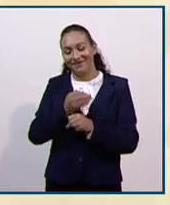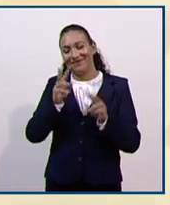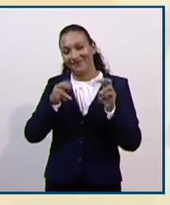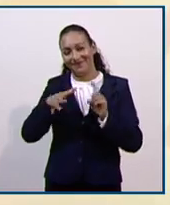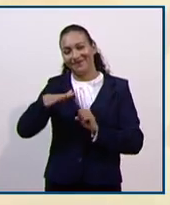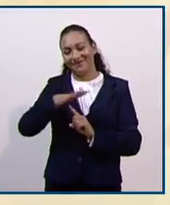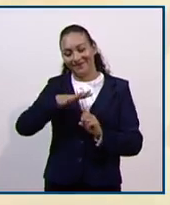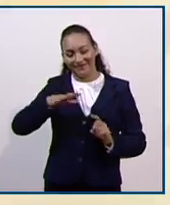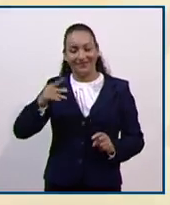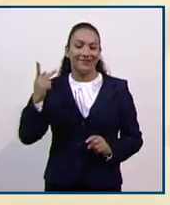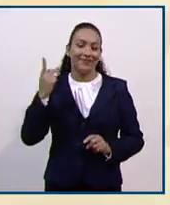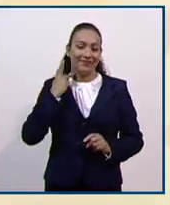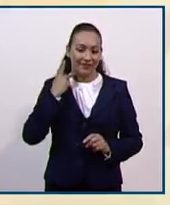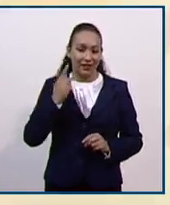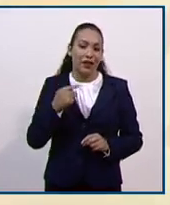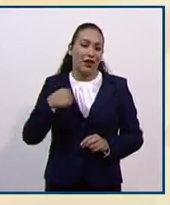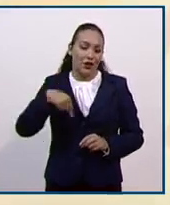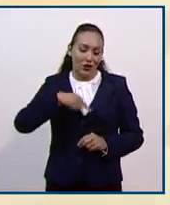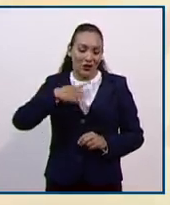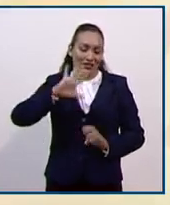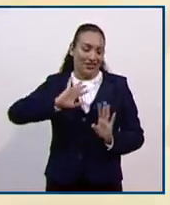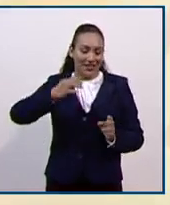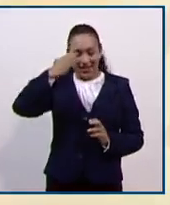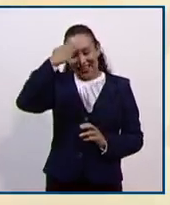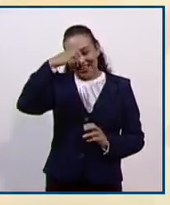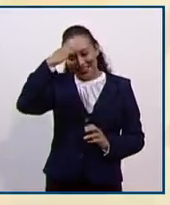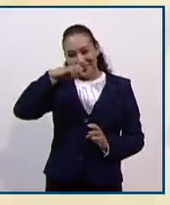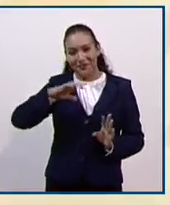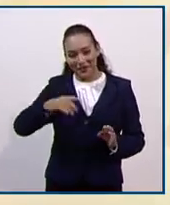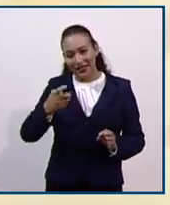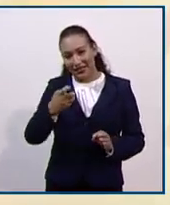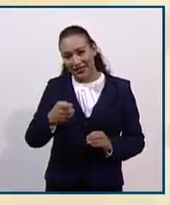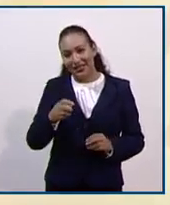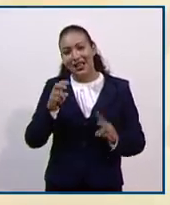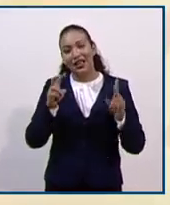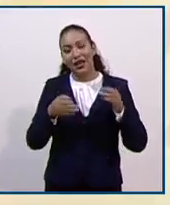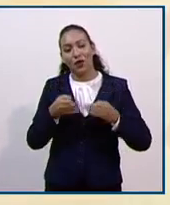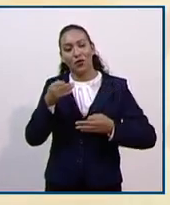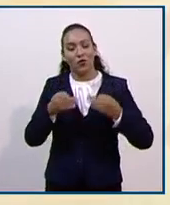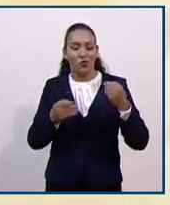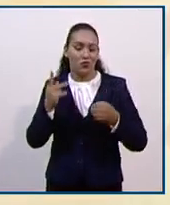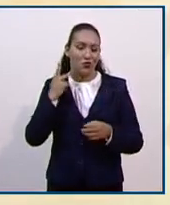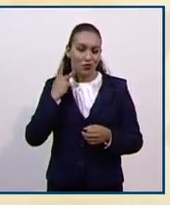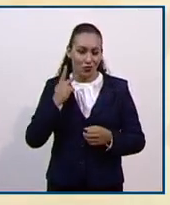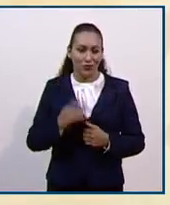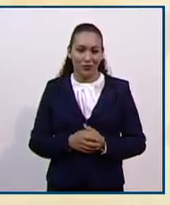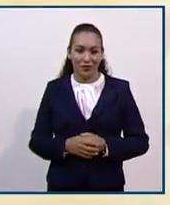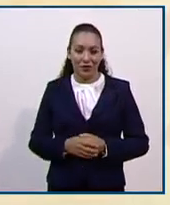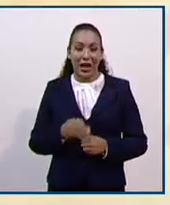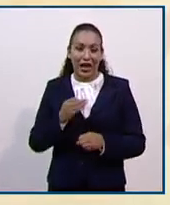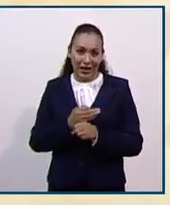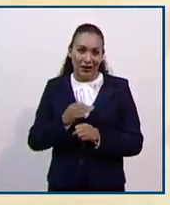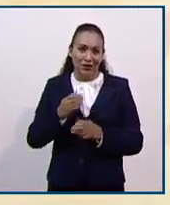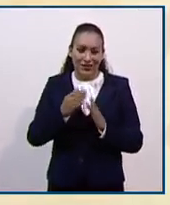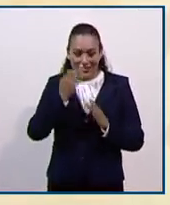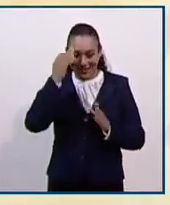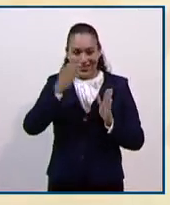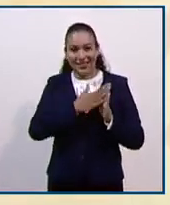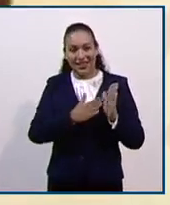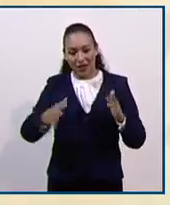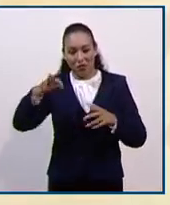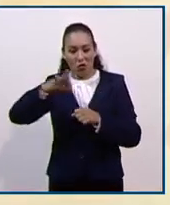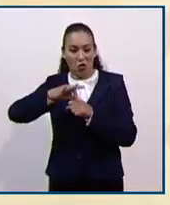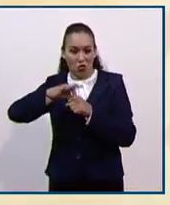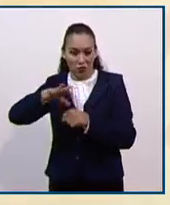nosotros tenemos experiencia en la historia de este país con relación a los juicios políticos. Estamos en procesos electorales, el